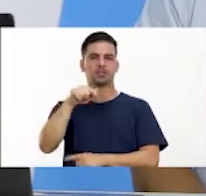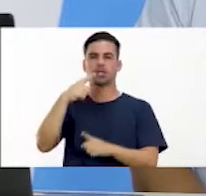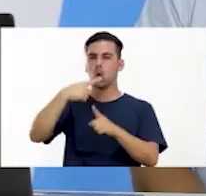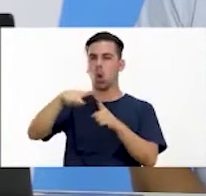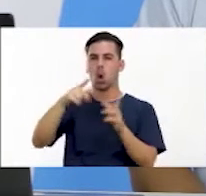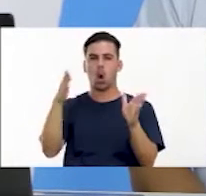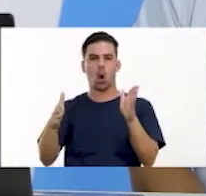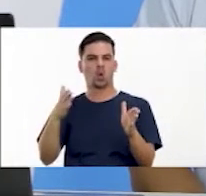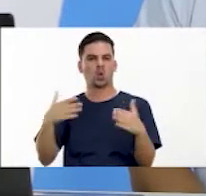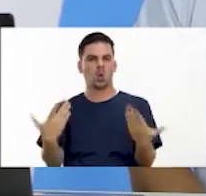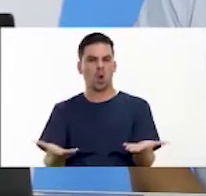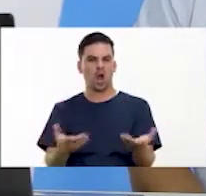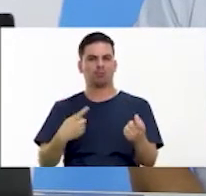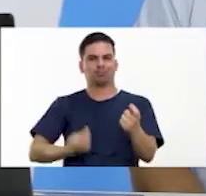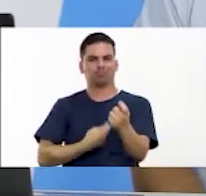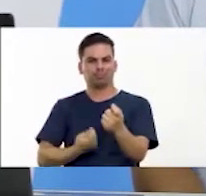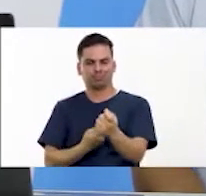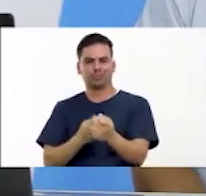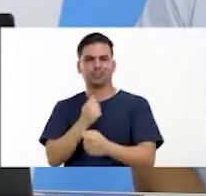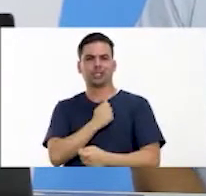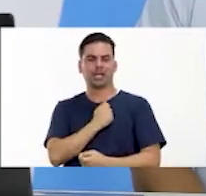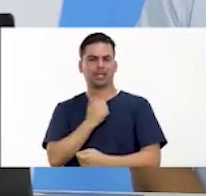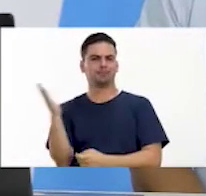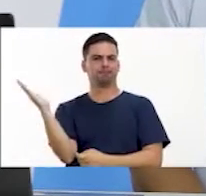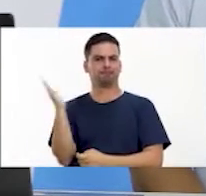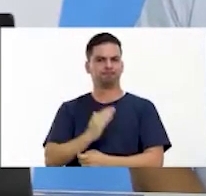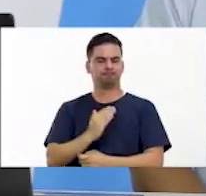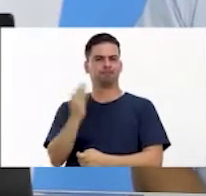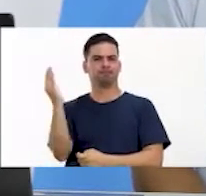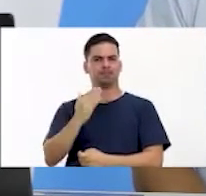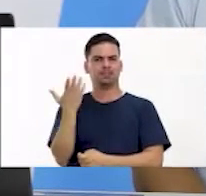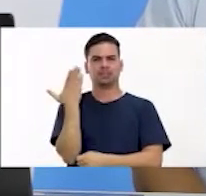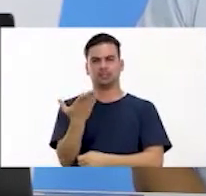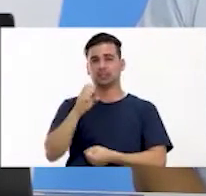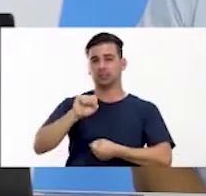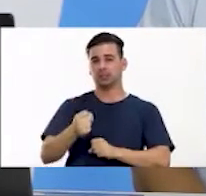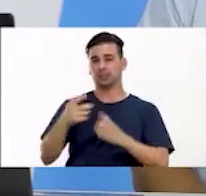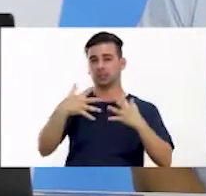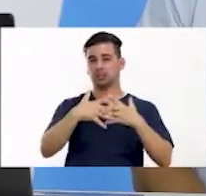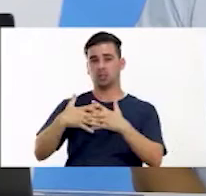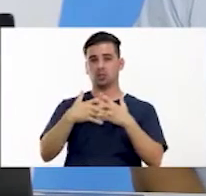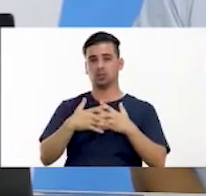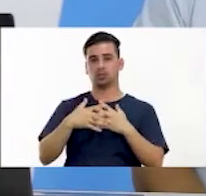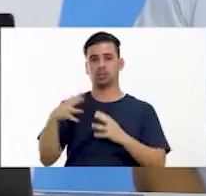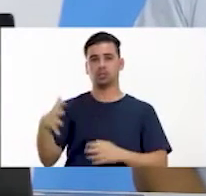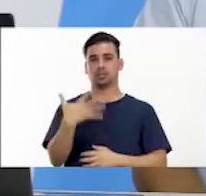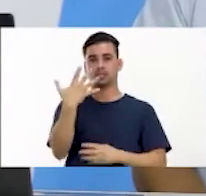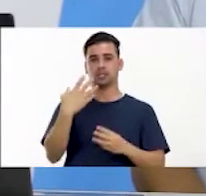fue la batalla por el retorno de los 5 héroes prisioneros del imperio.